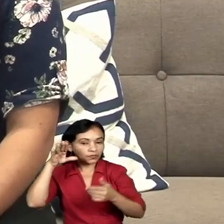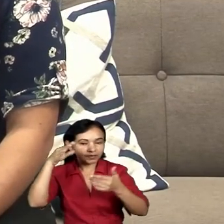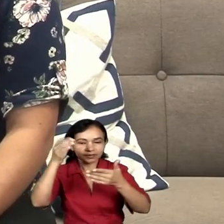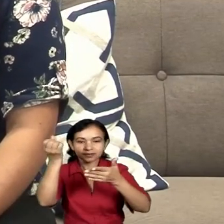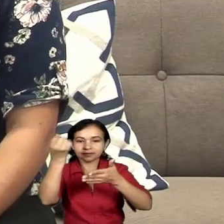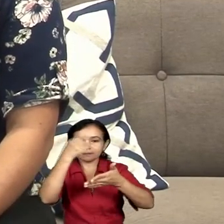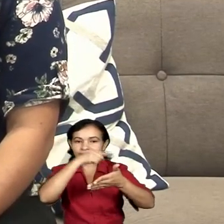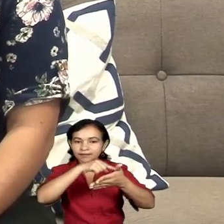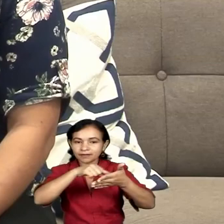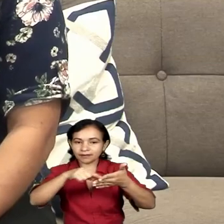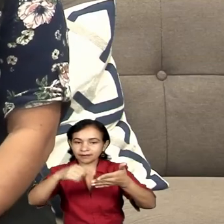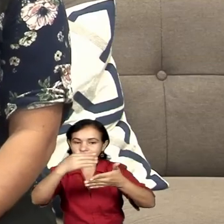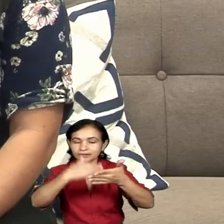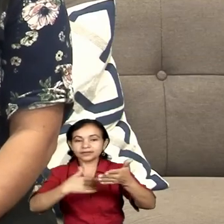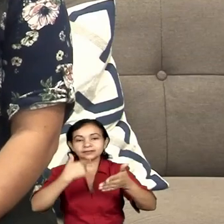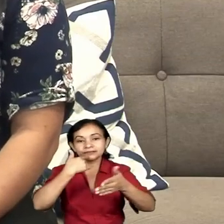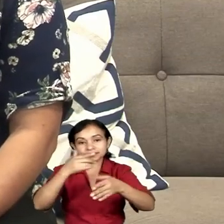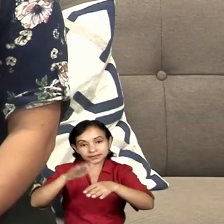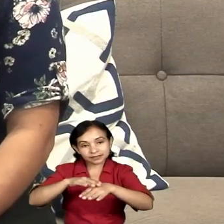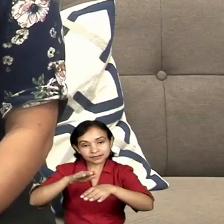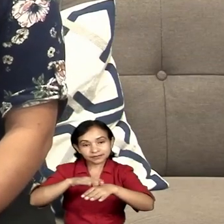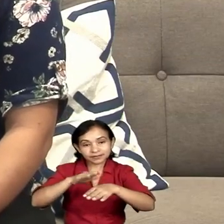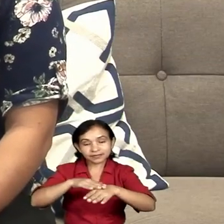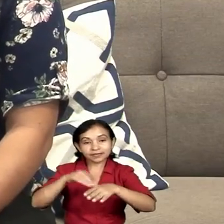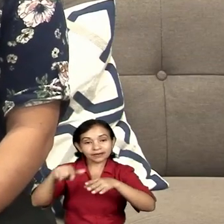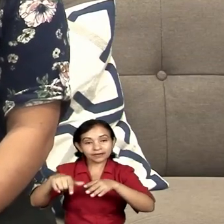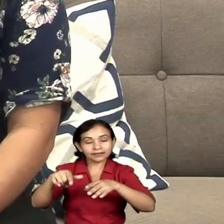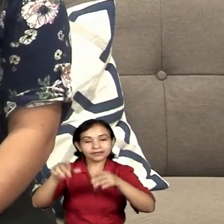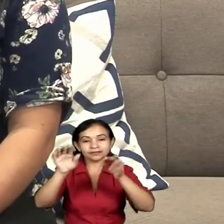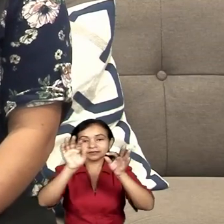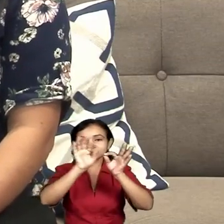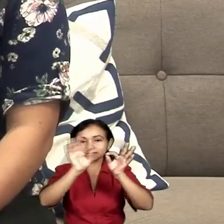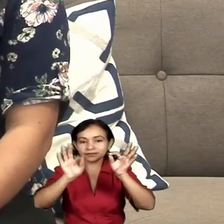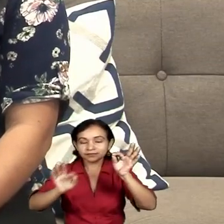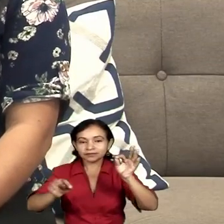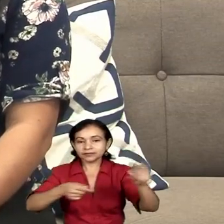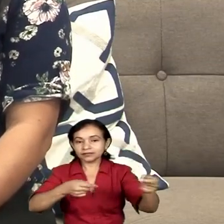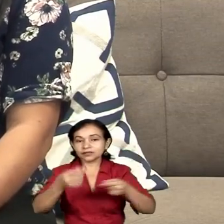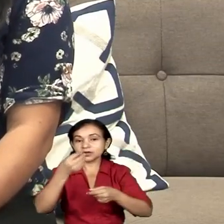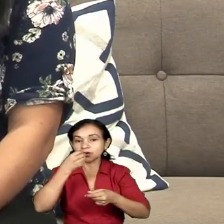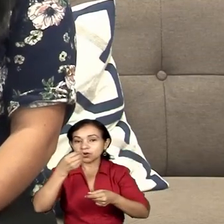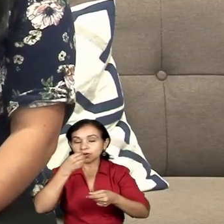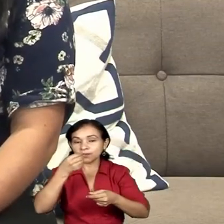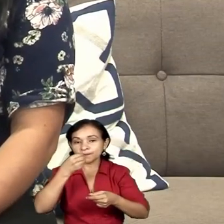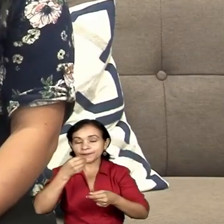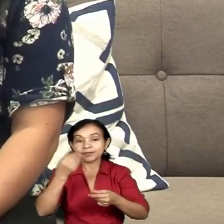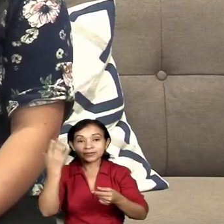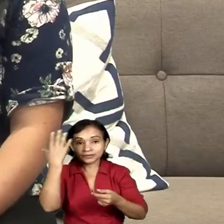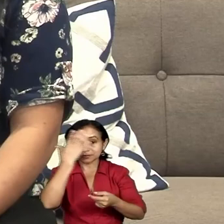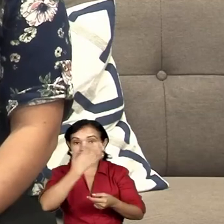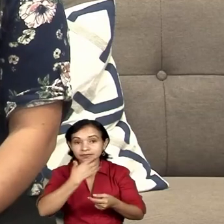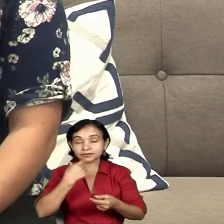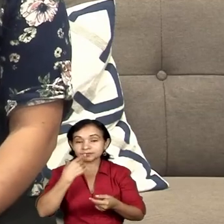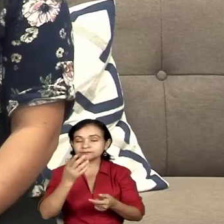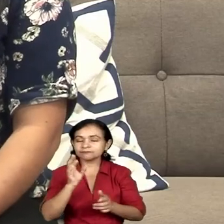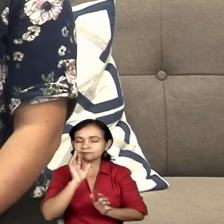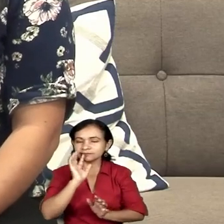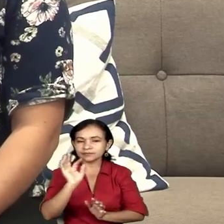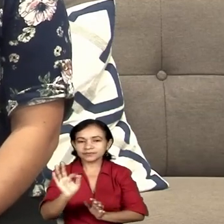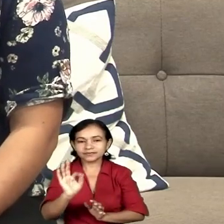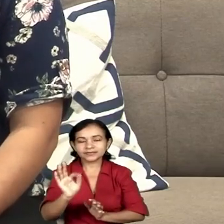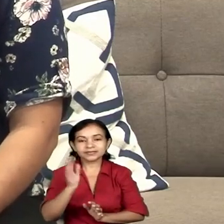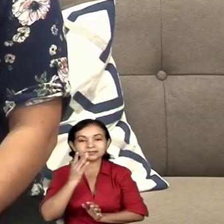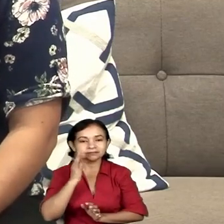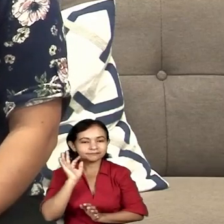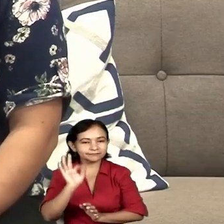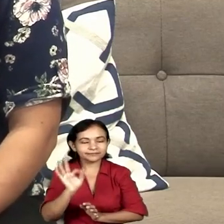semana. Los invitamos principalmente a este Festival Gastronómico Internacional, que va a estar muy interesante, muy rico sobre todo,